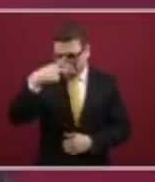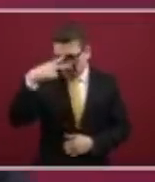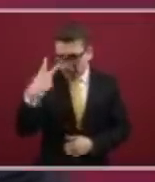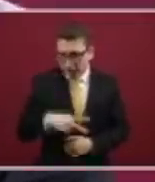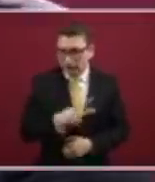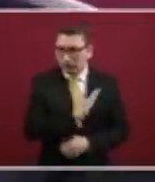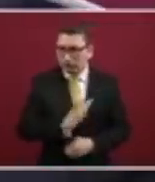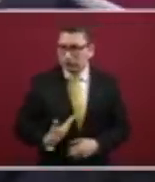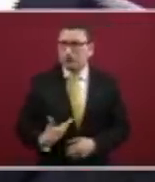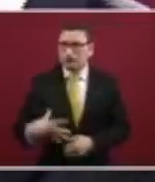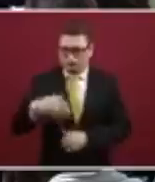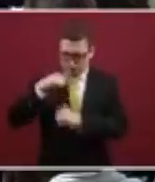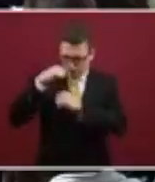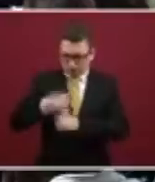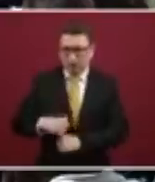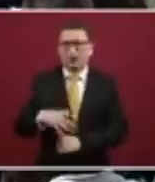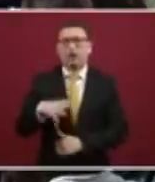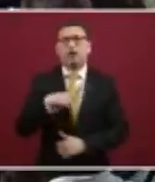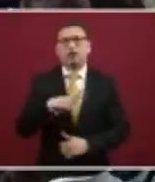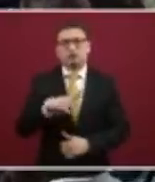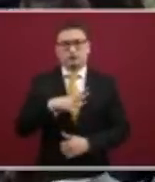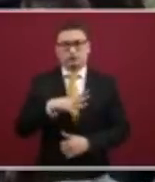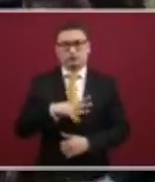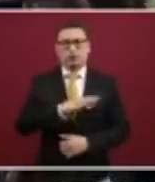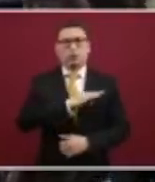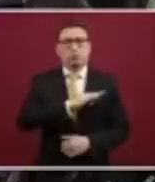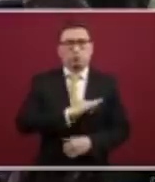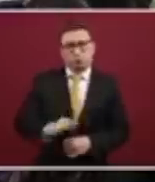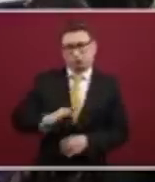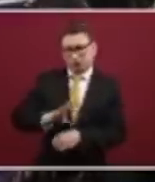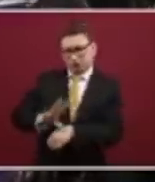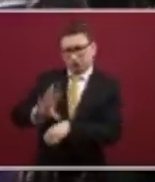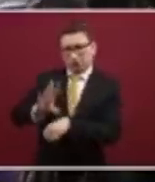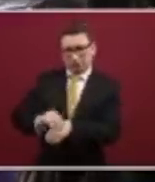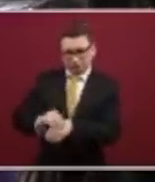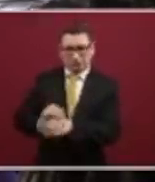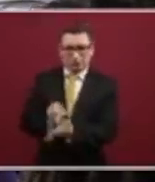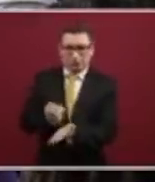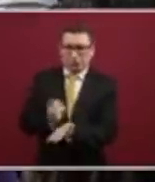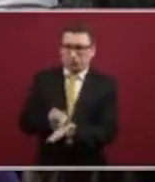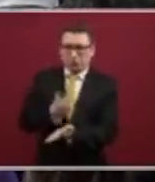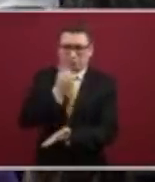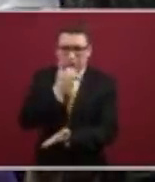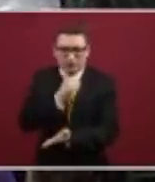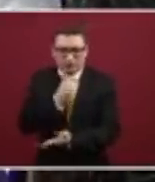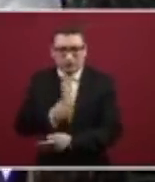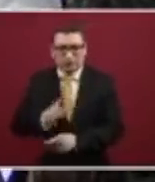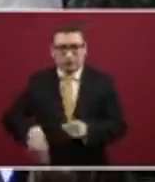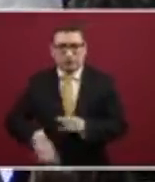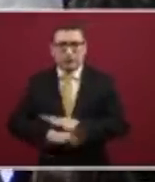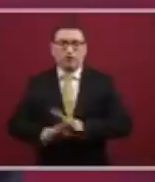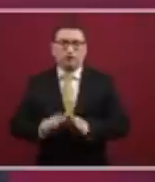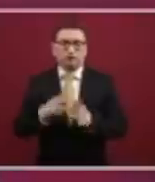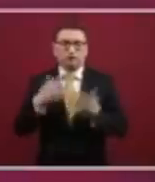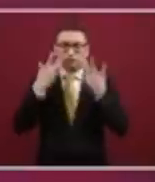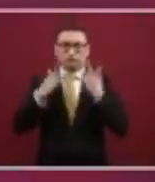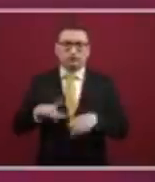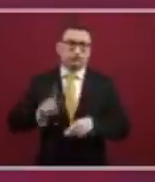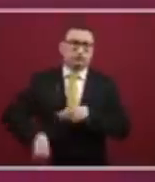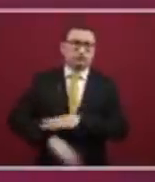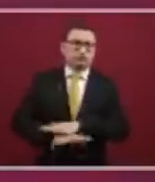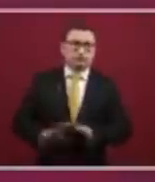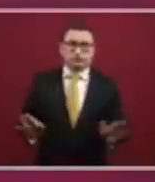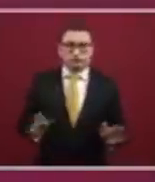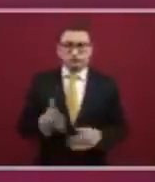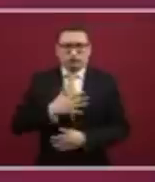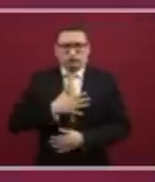tiene facultad para condonar impuestos, pues voy a renunciar a